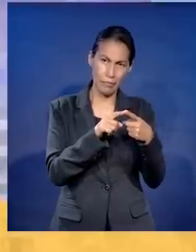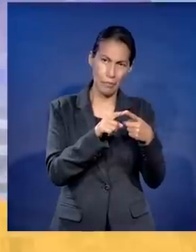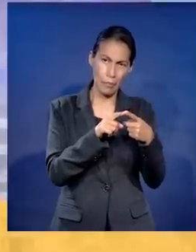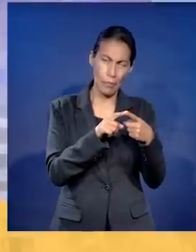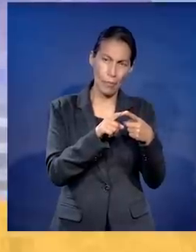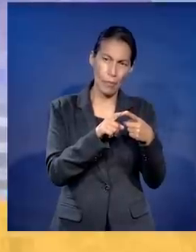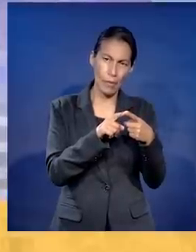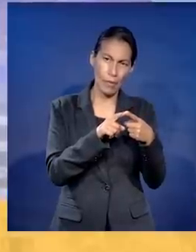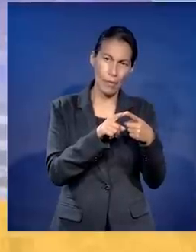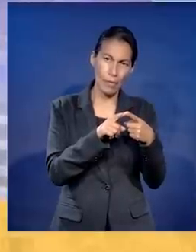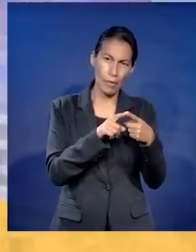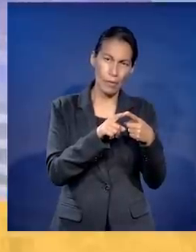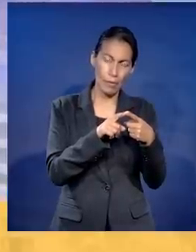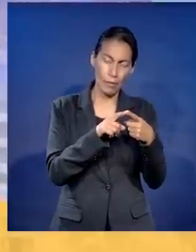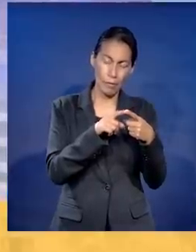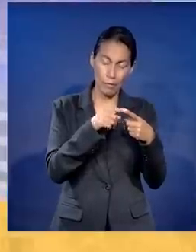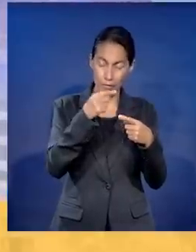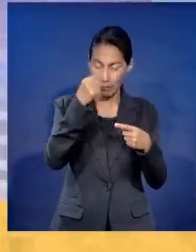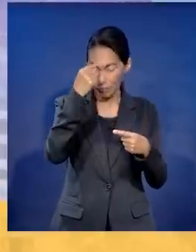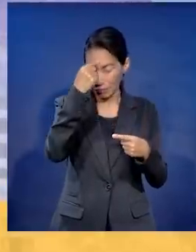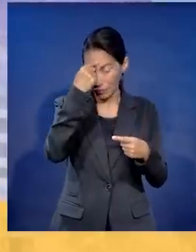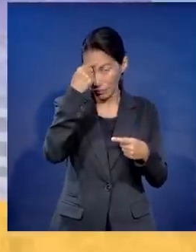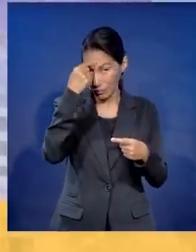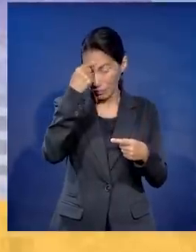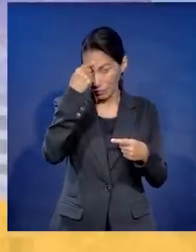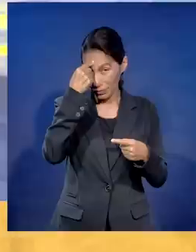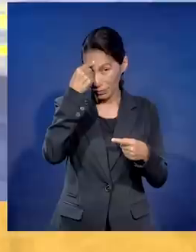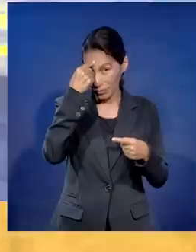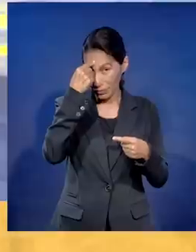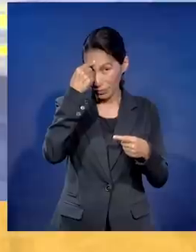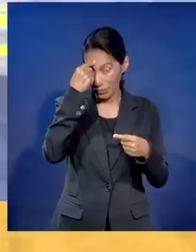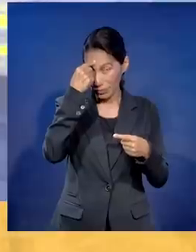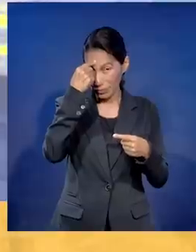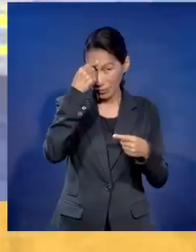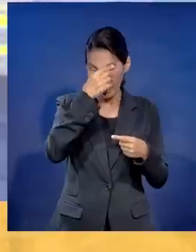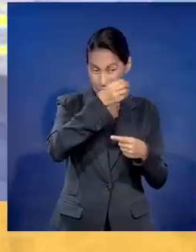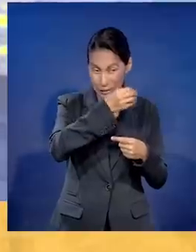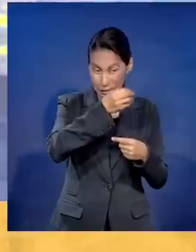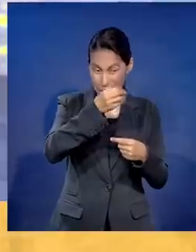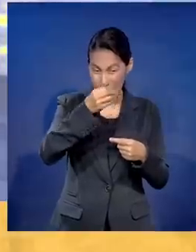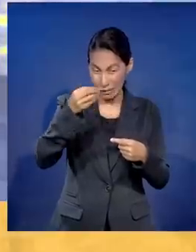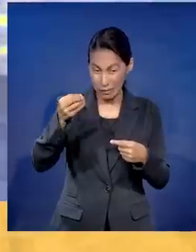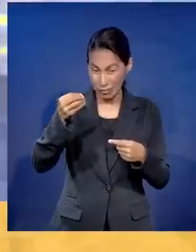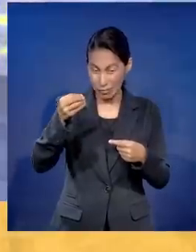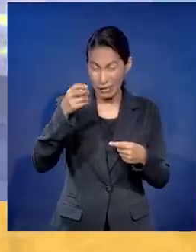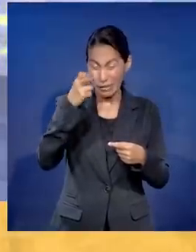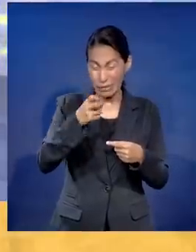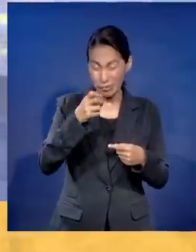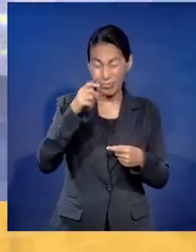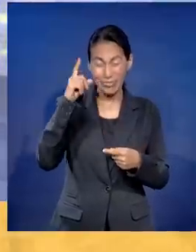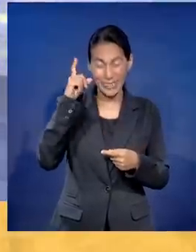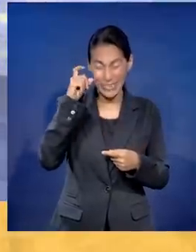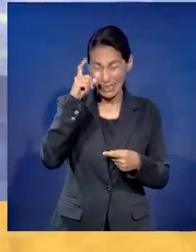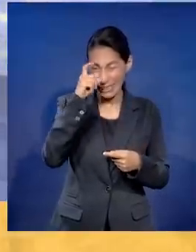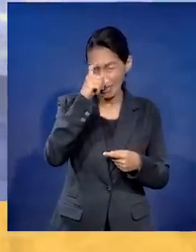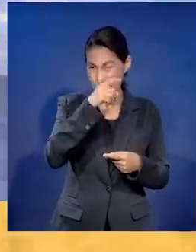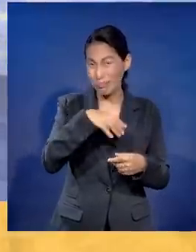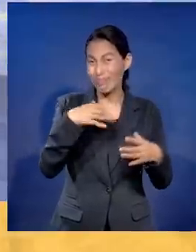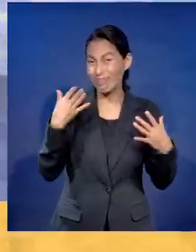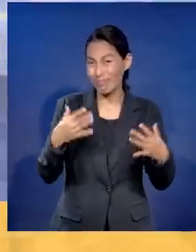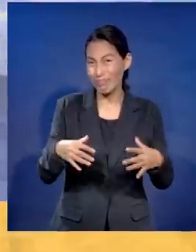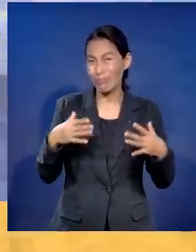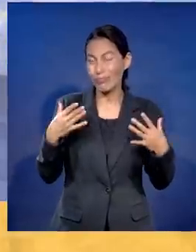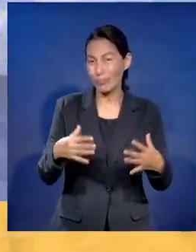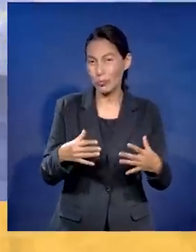la mala Es que reordenar la mente es el asunto más